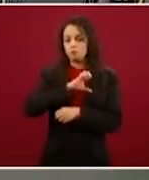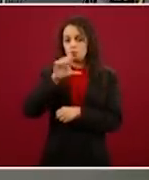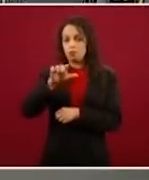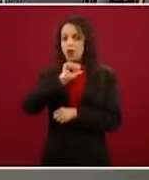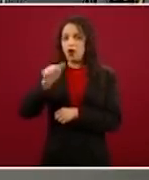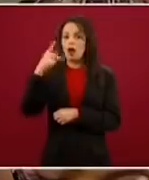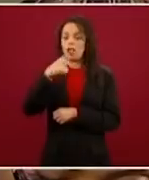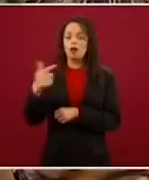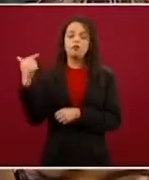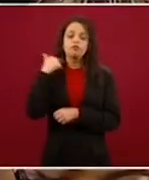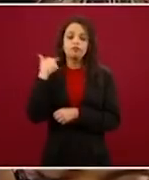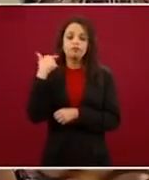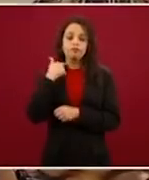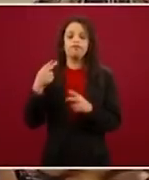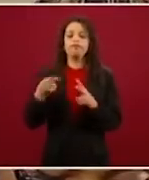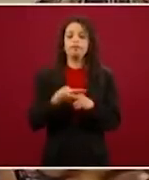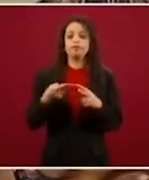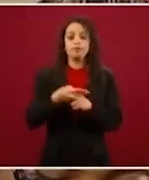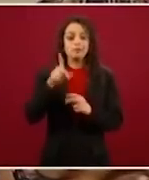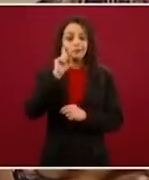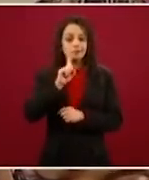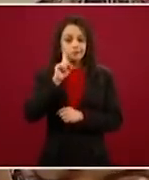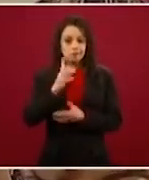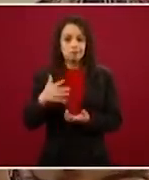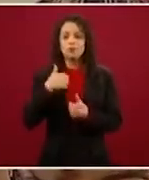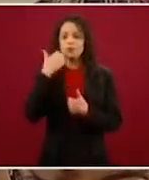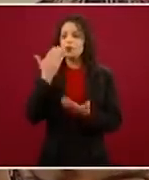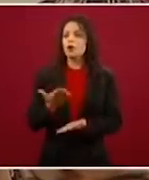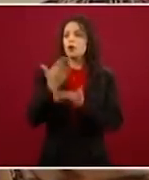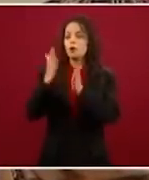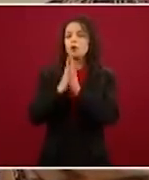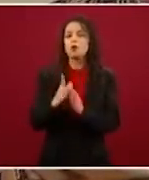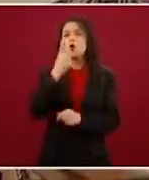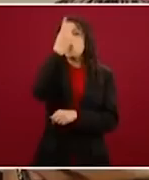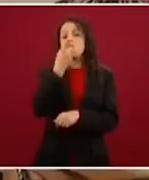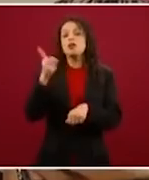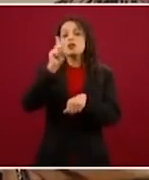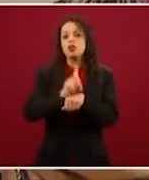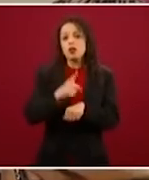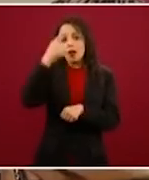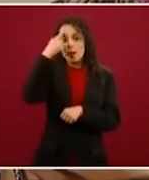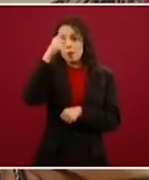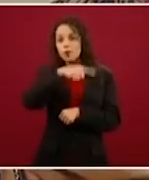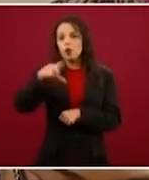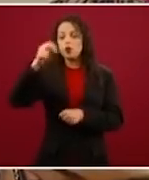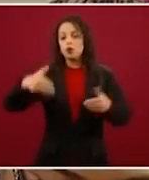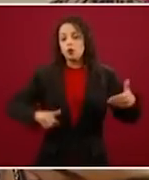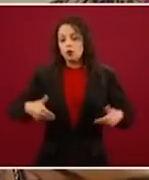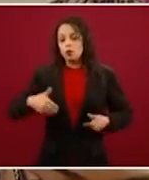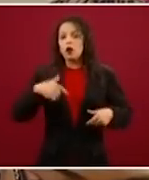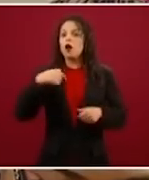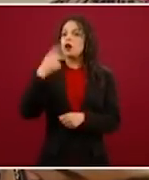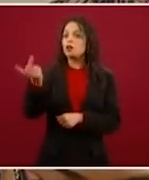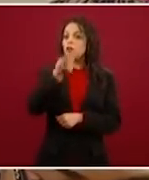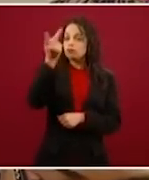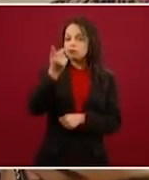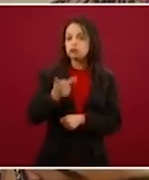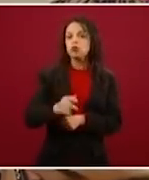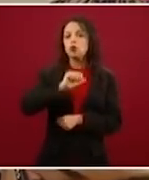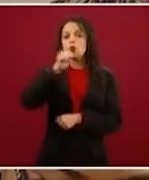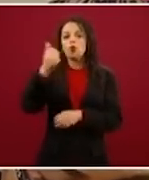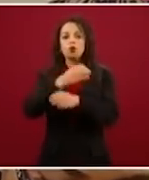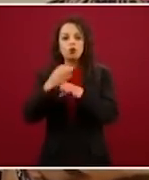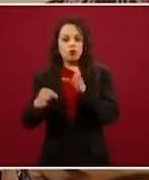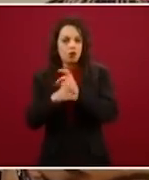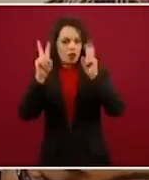quisiera de verdad que hubiera un día para no desentonar y para no incomodar. Presidente, nuevamente y